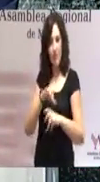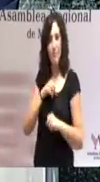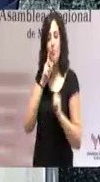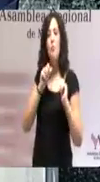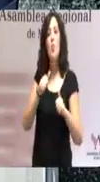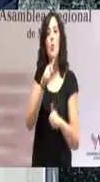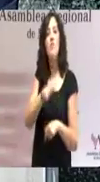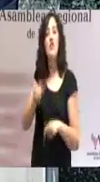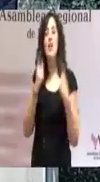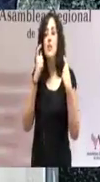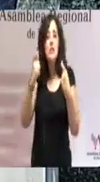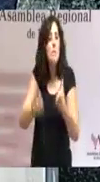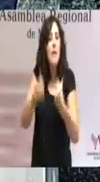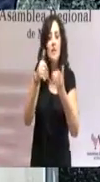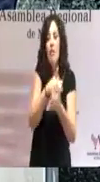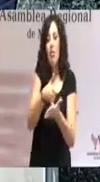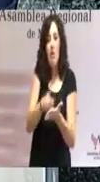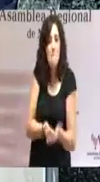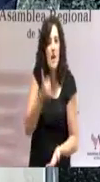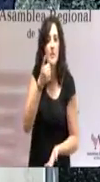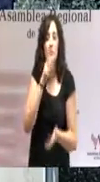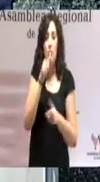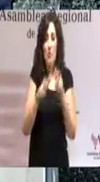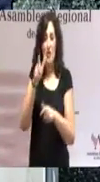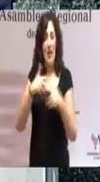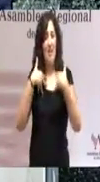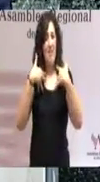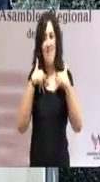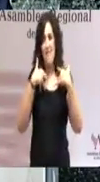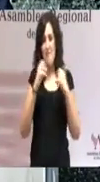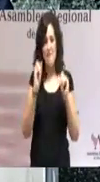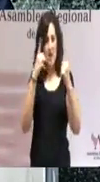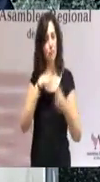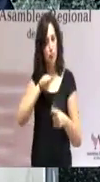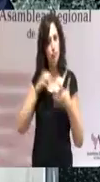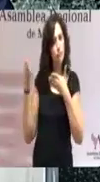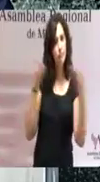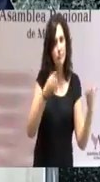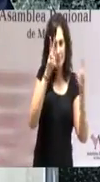más humildes, por los más débiles, por los más expuestos.